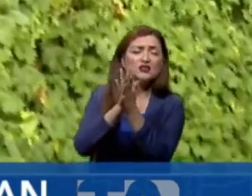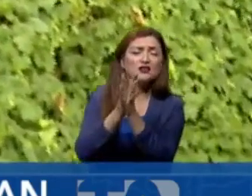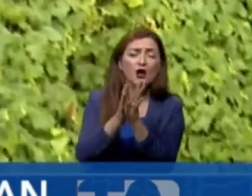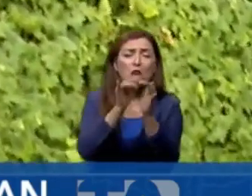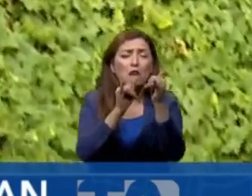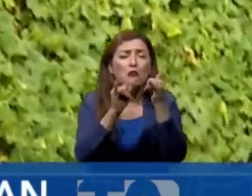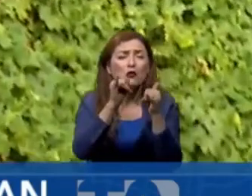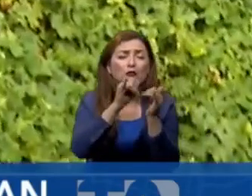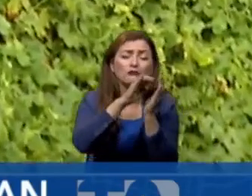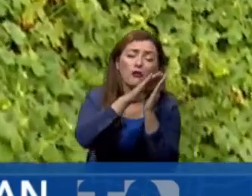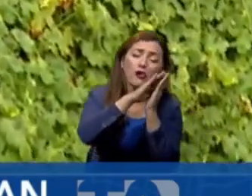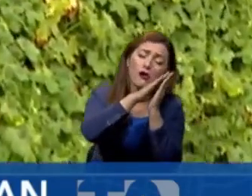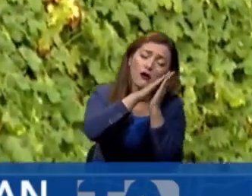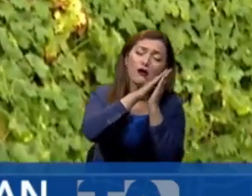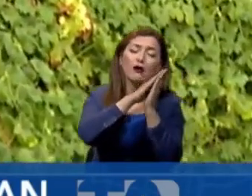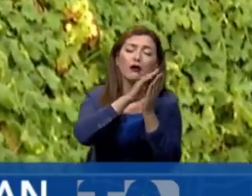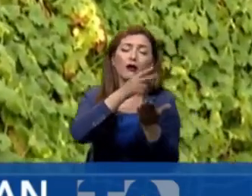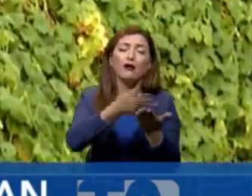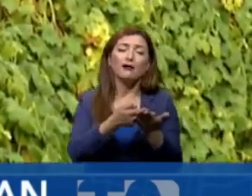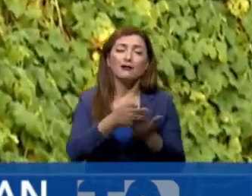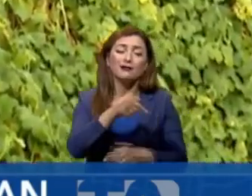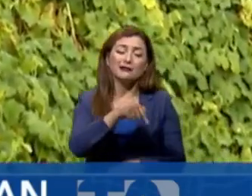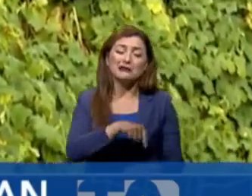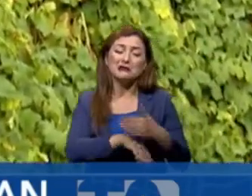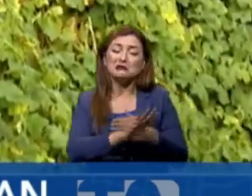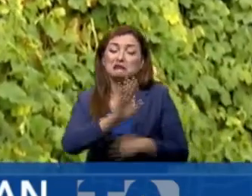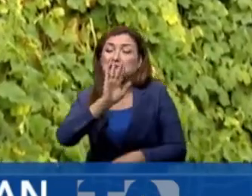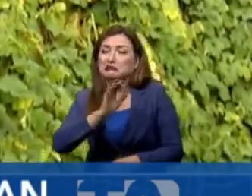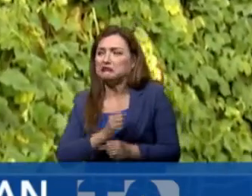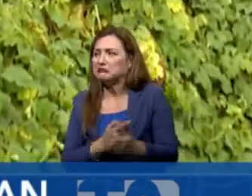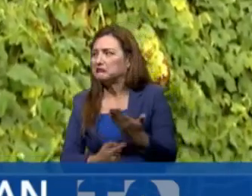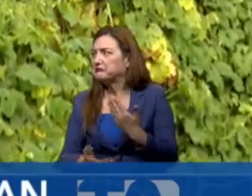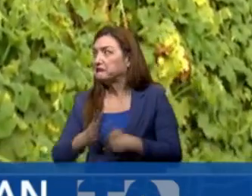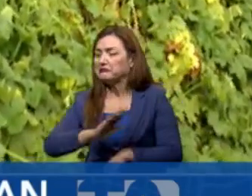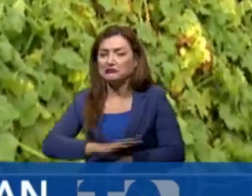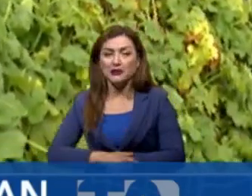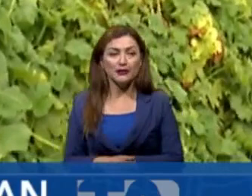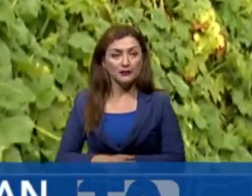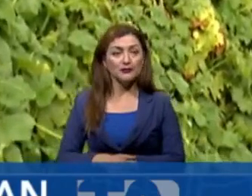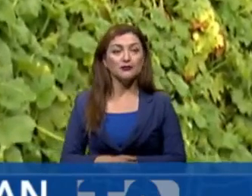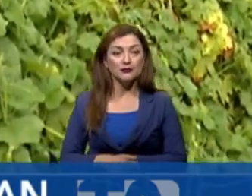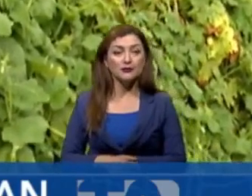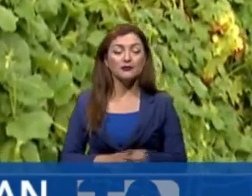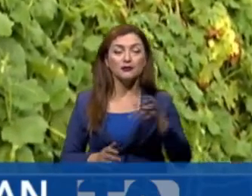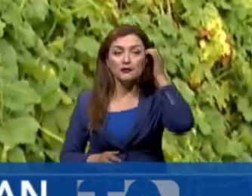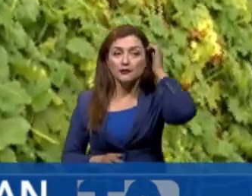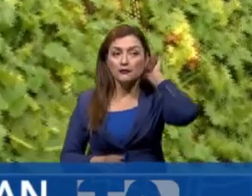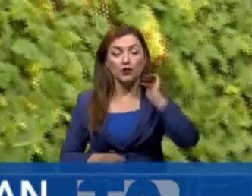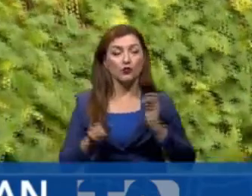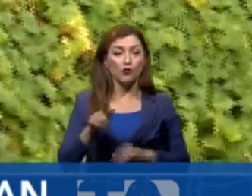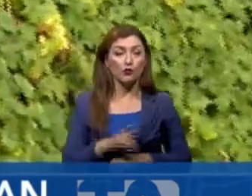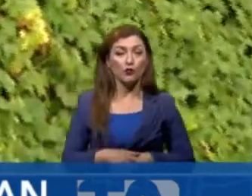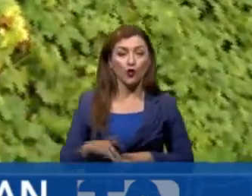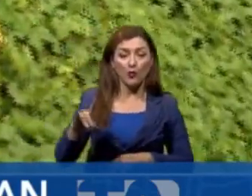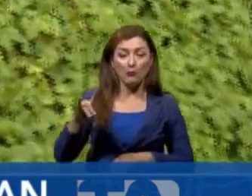acuestan ahí quién sabe qué cosas harán No ya bien vienen la gente a los a los perros